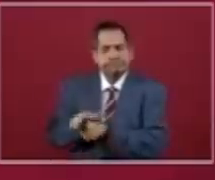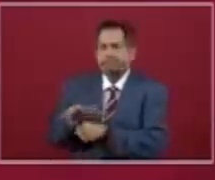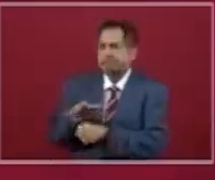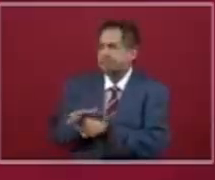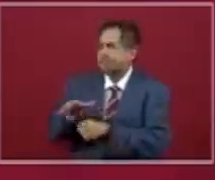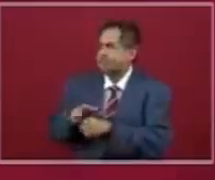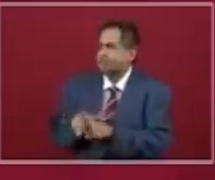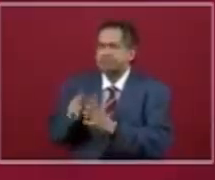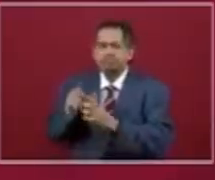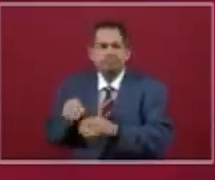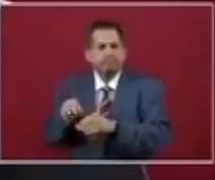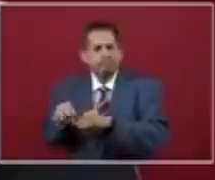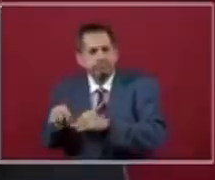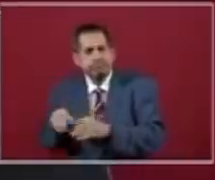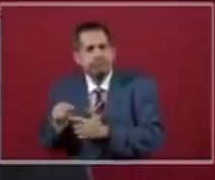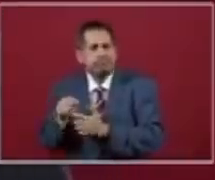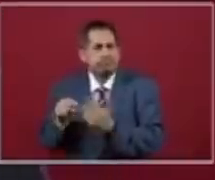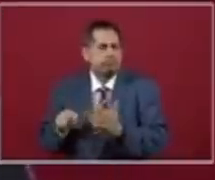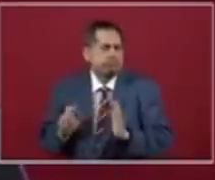no